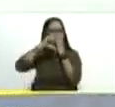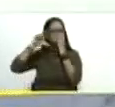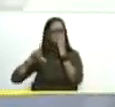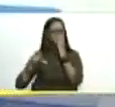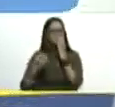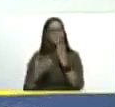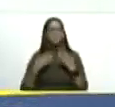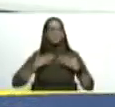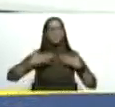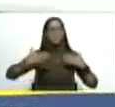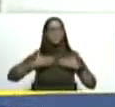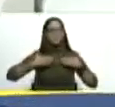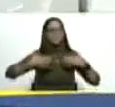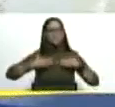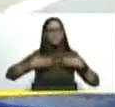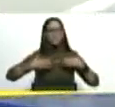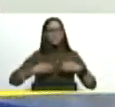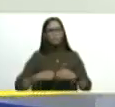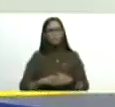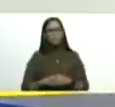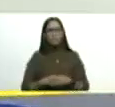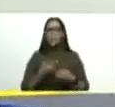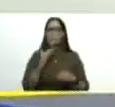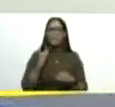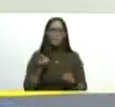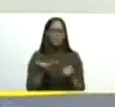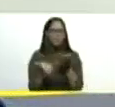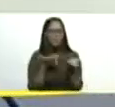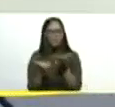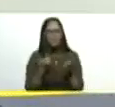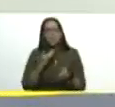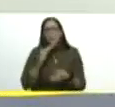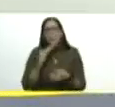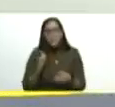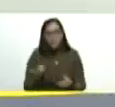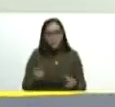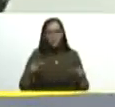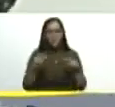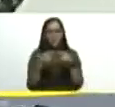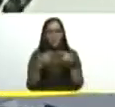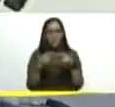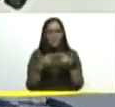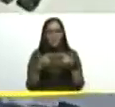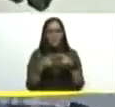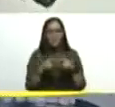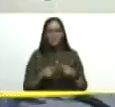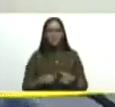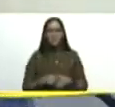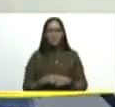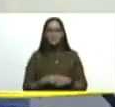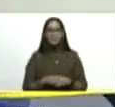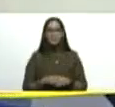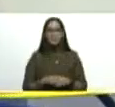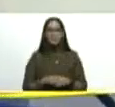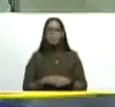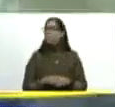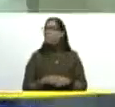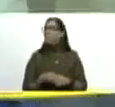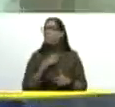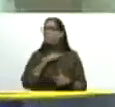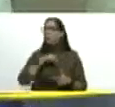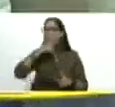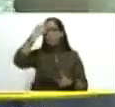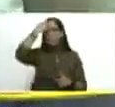que envidiar a una clínica privada, presidente. Los mejores servicios, los mejores instrumentos, ¿verdad? Para los mejores equipos para nuestro